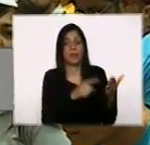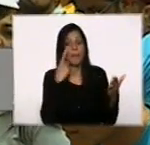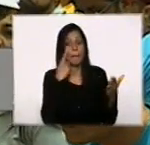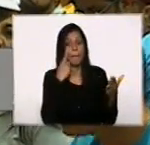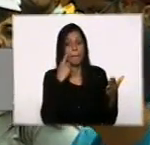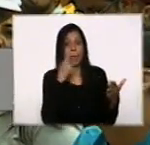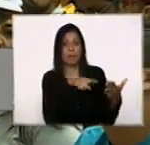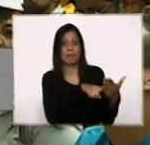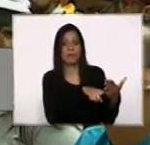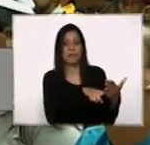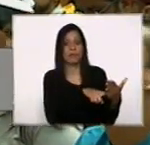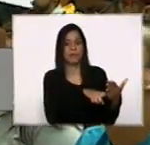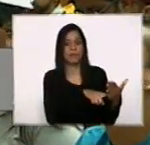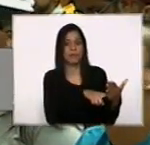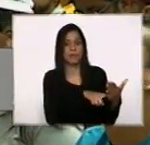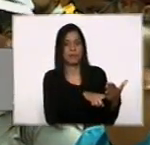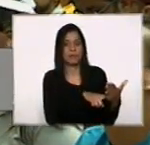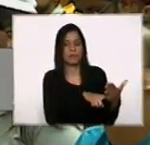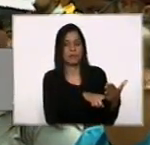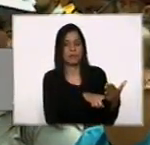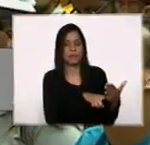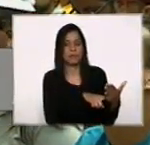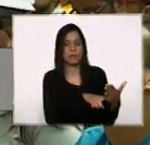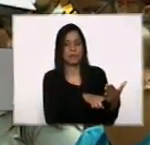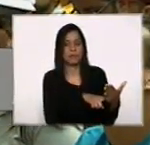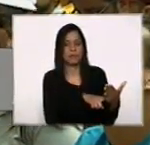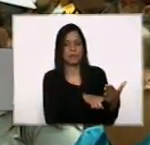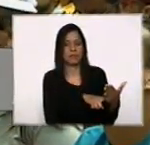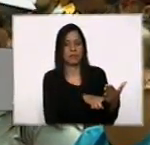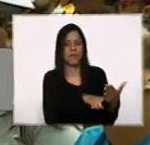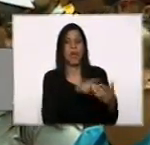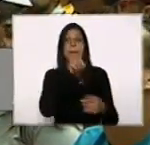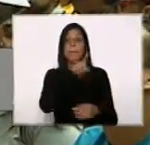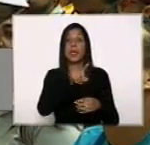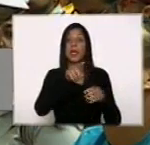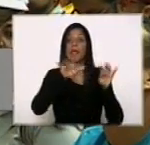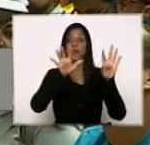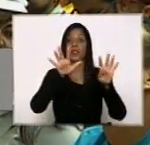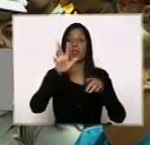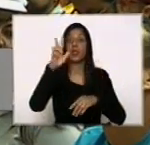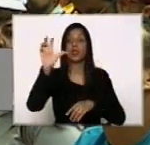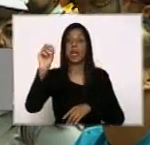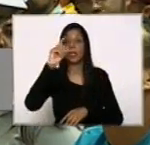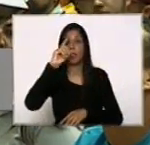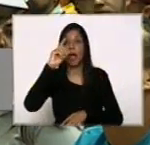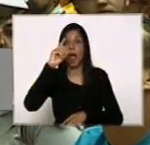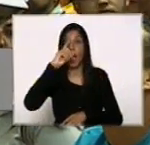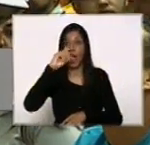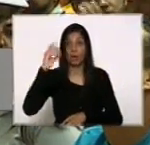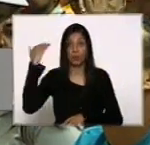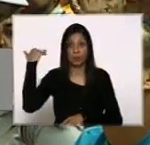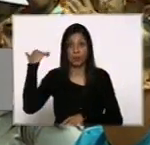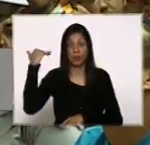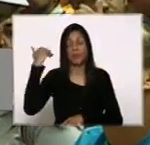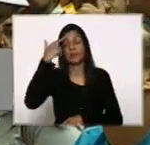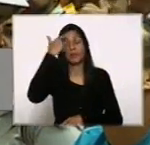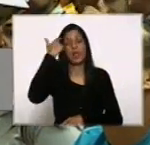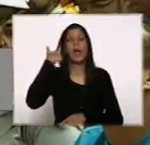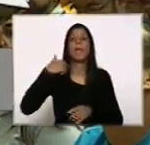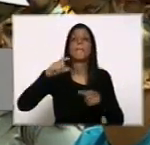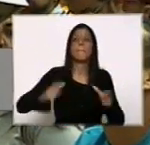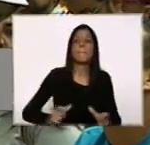Fíjense esto, y ya les voy a decir de qué. Para 1930, un barril de petróleo